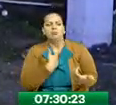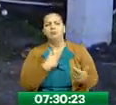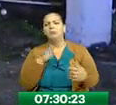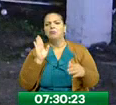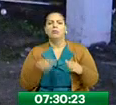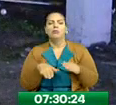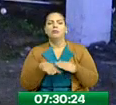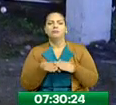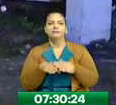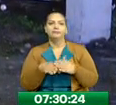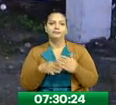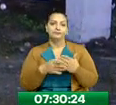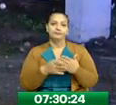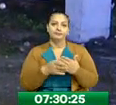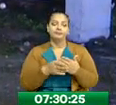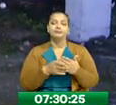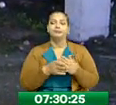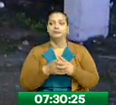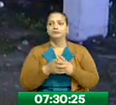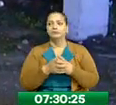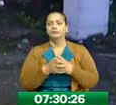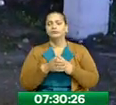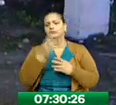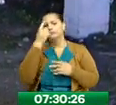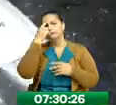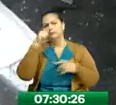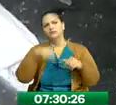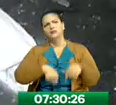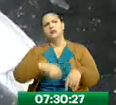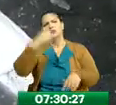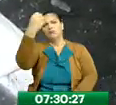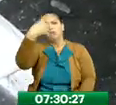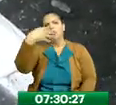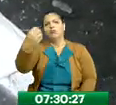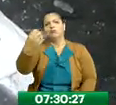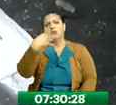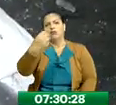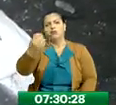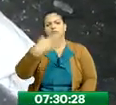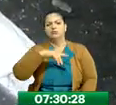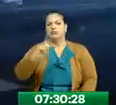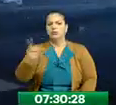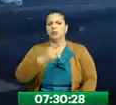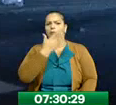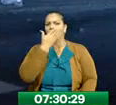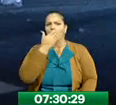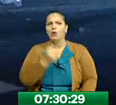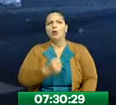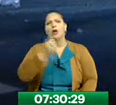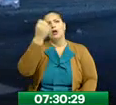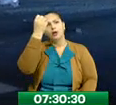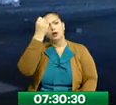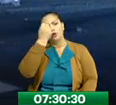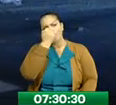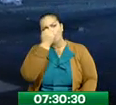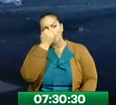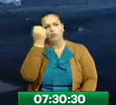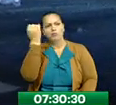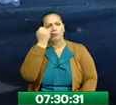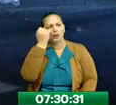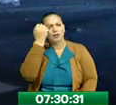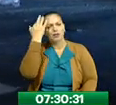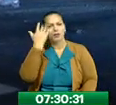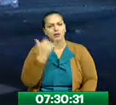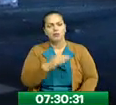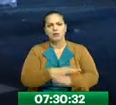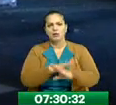en los semáforos, al menos en este sector, y que dejen nomás la roja, la verde y la amarilla constantemente, como tiene que ser,